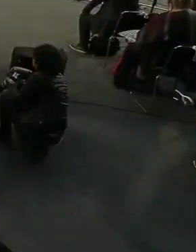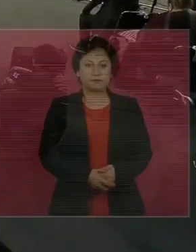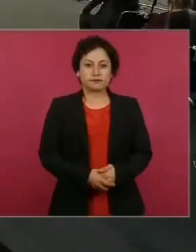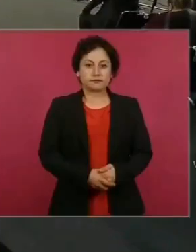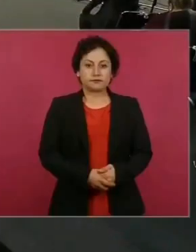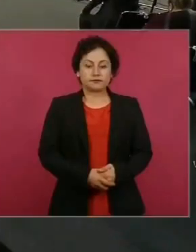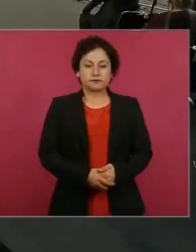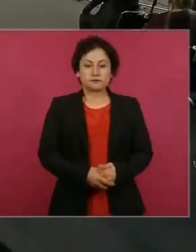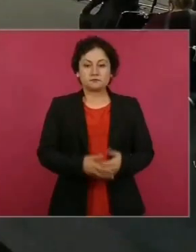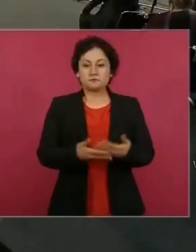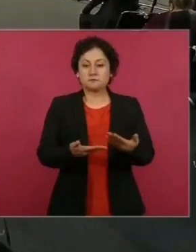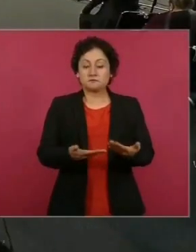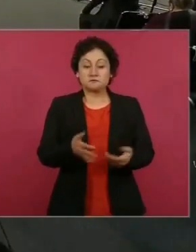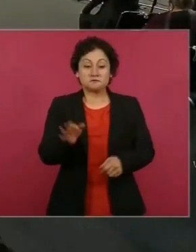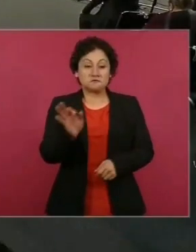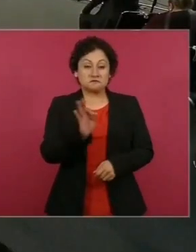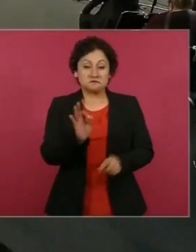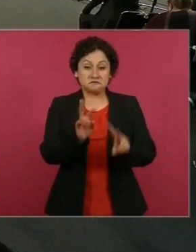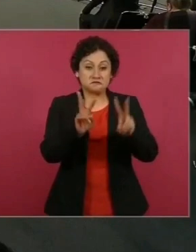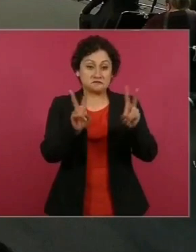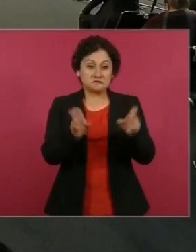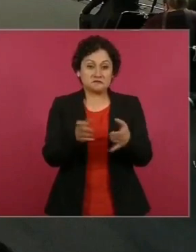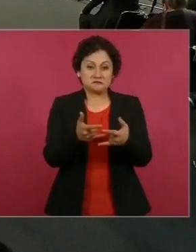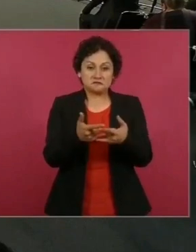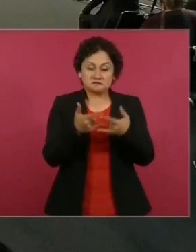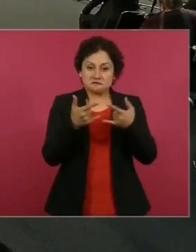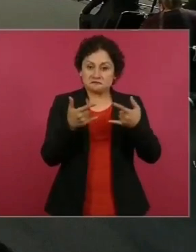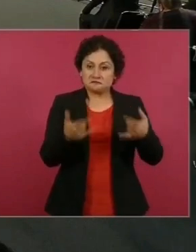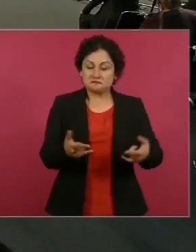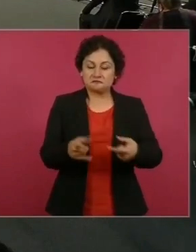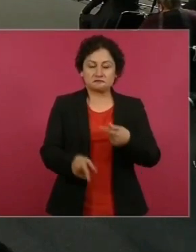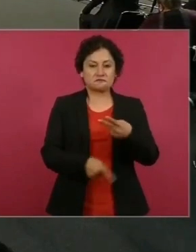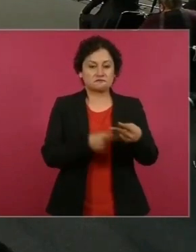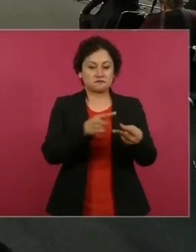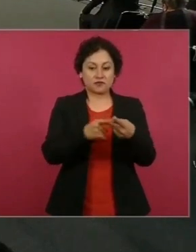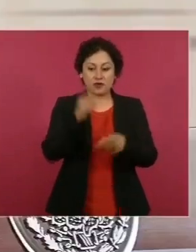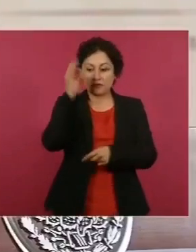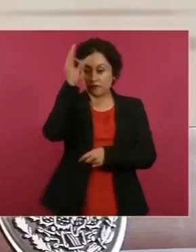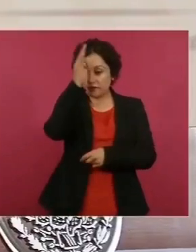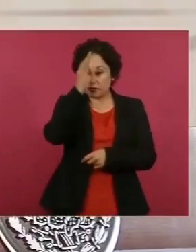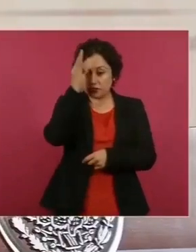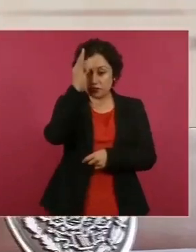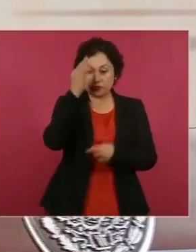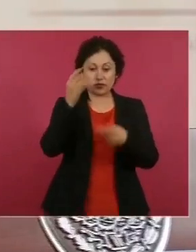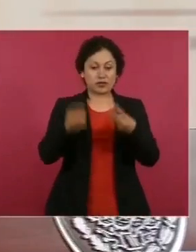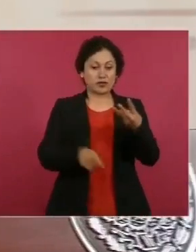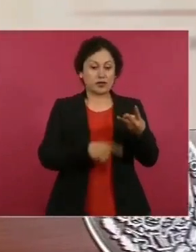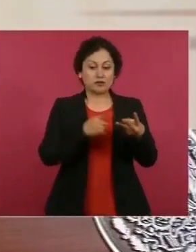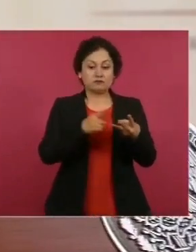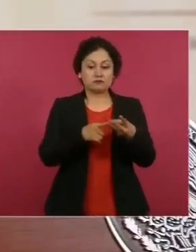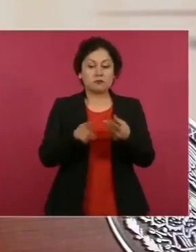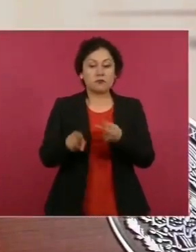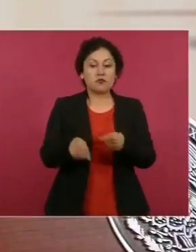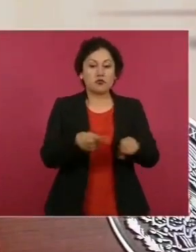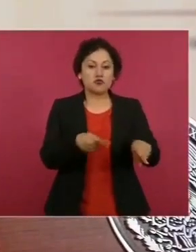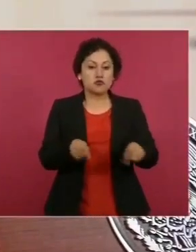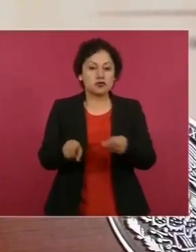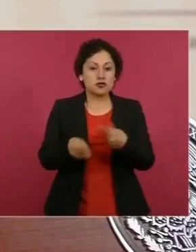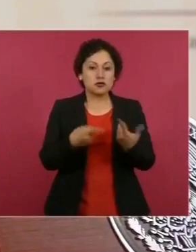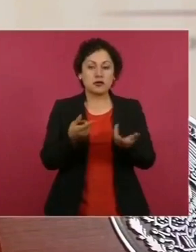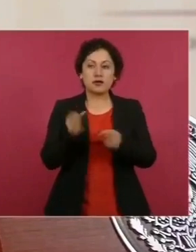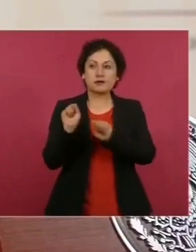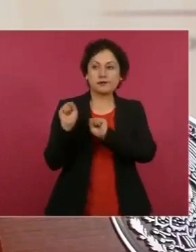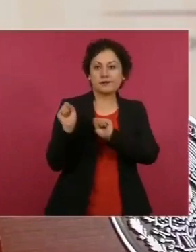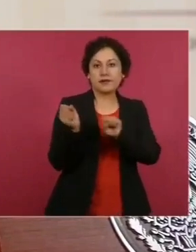la historia, la filosofía, la música, el béisbol. Sí.